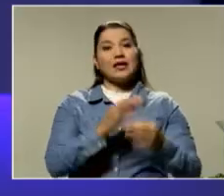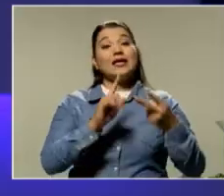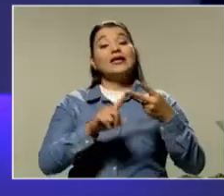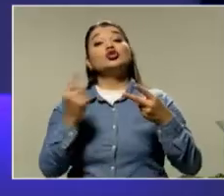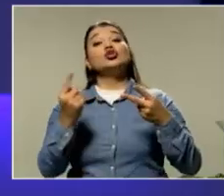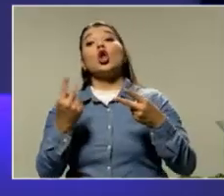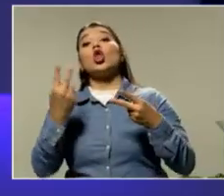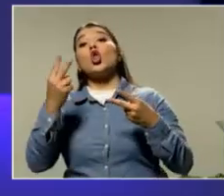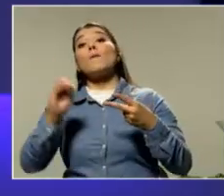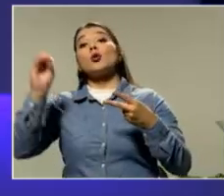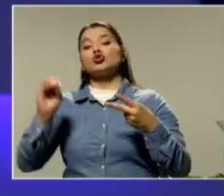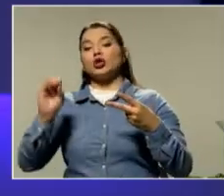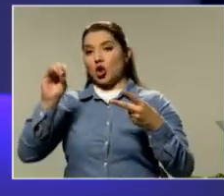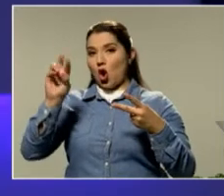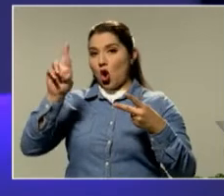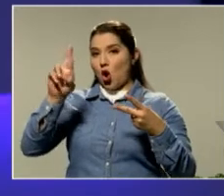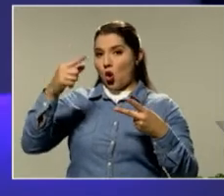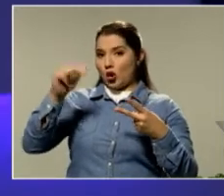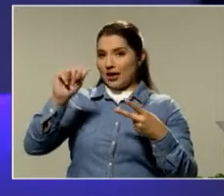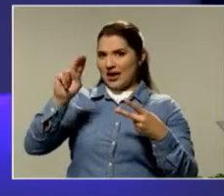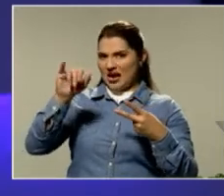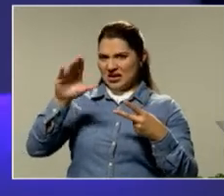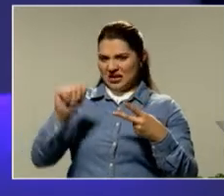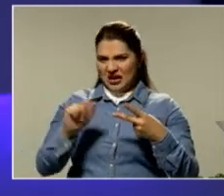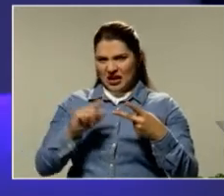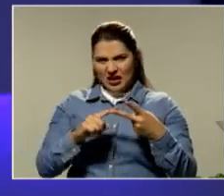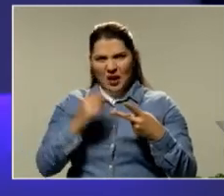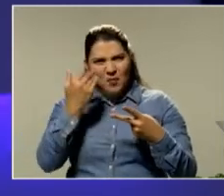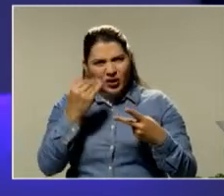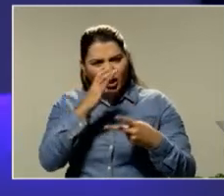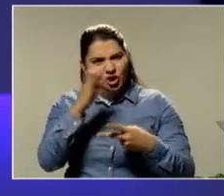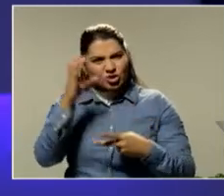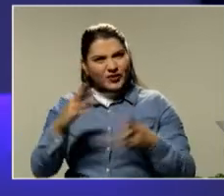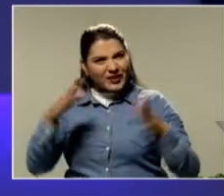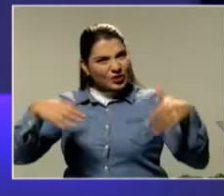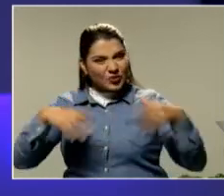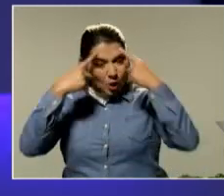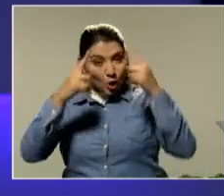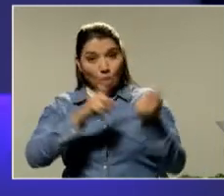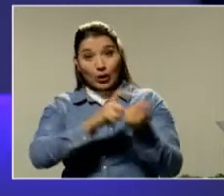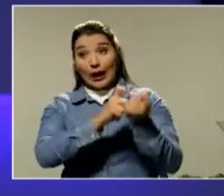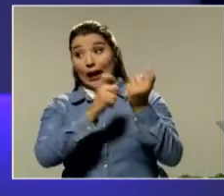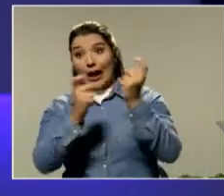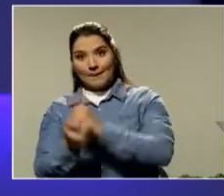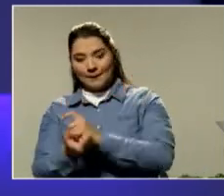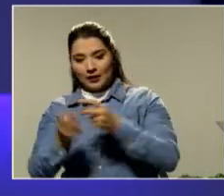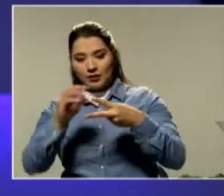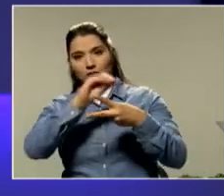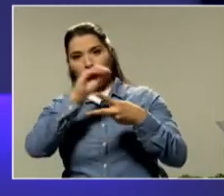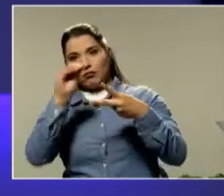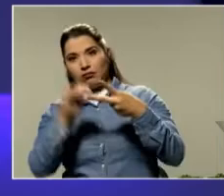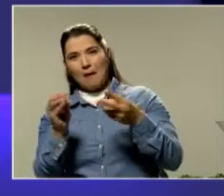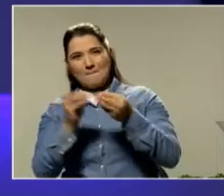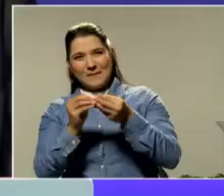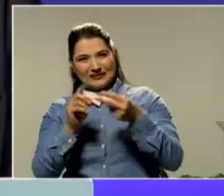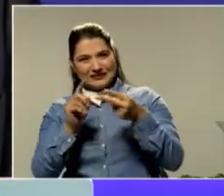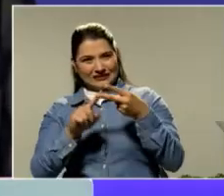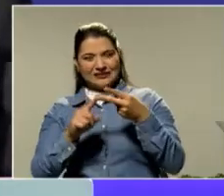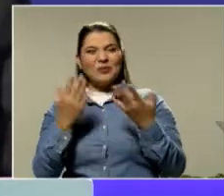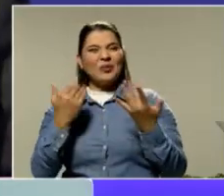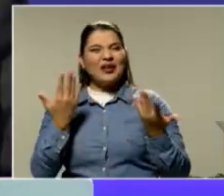2% agricultura orgánica. ¿Por qué no hemos logrado hacer girar un poquito más la perilla? Un